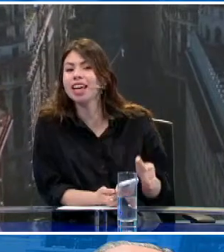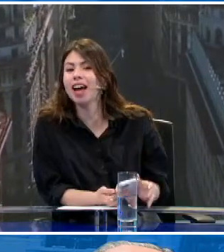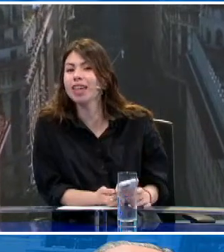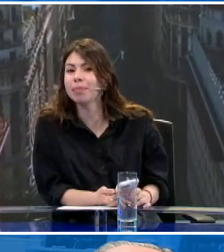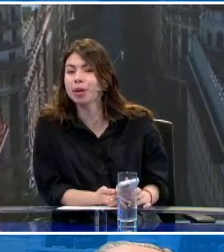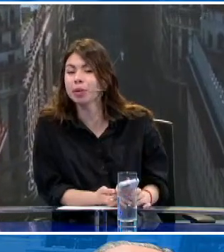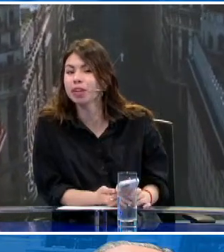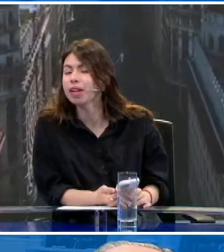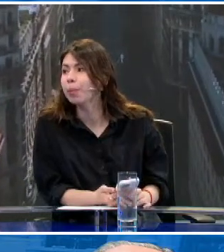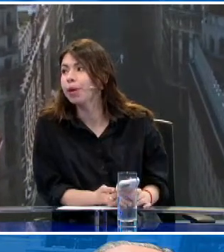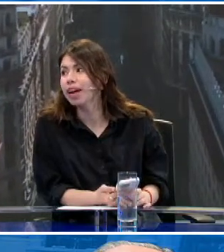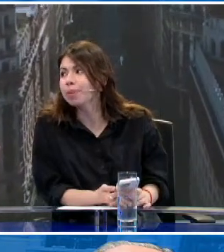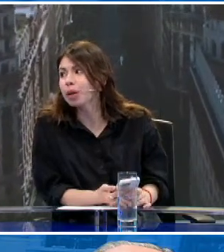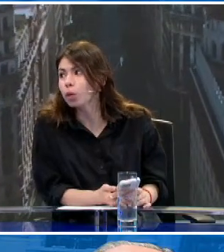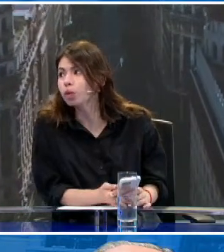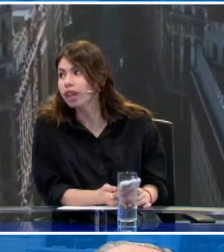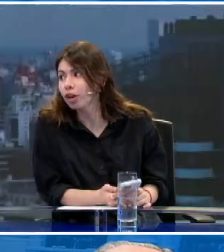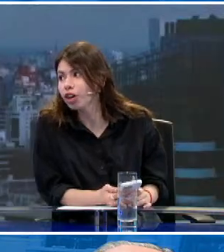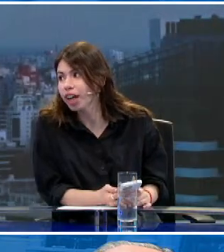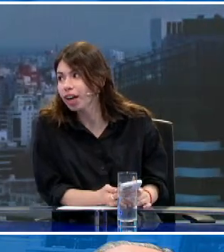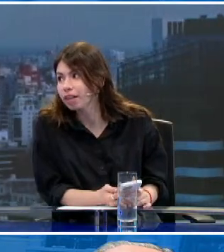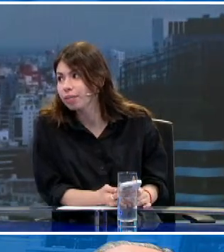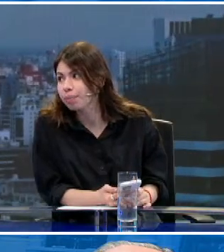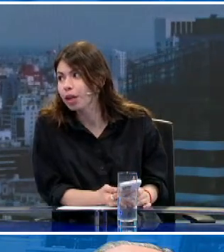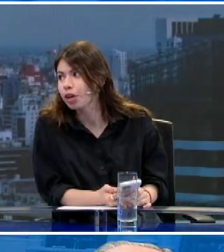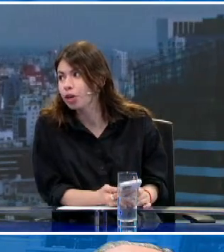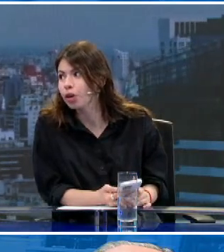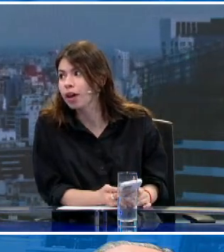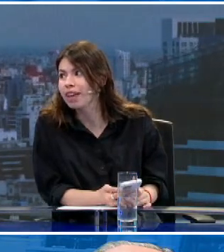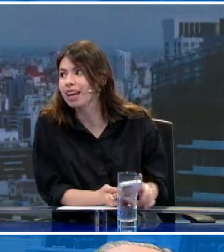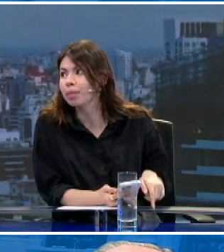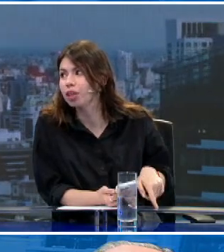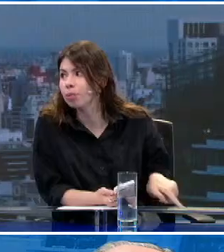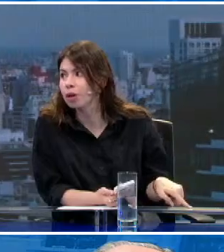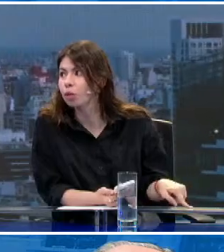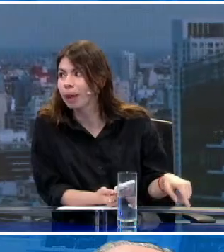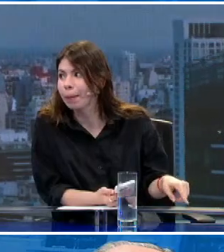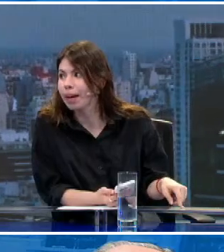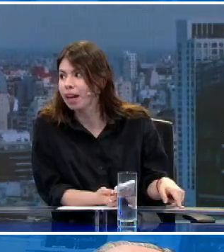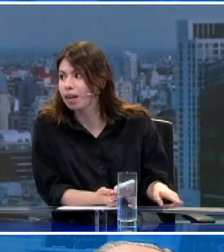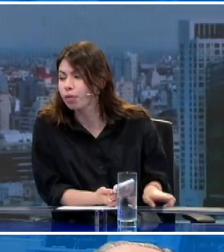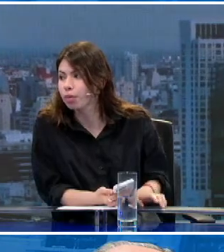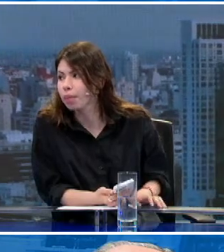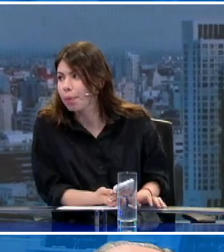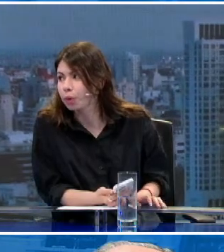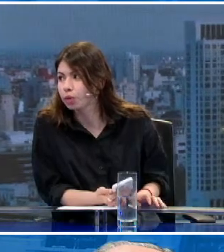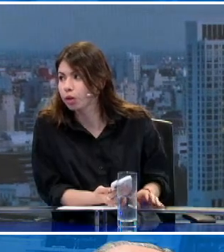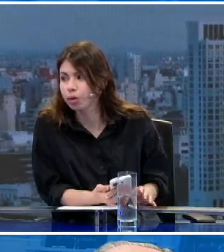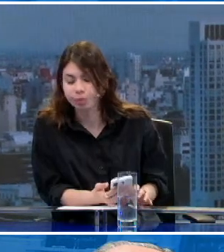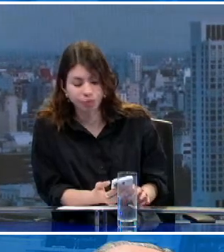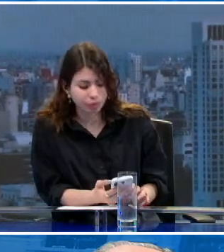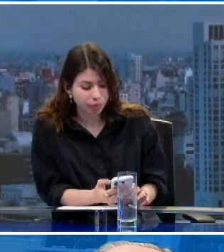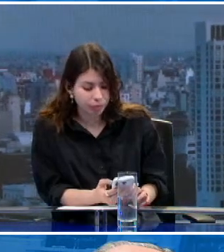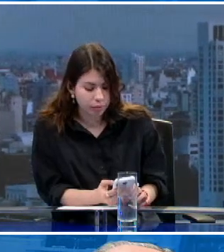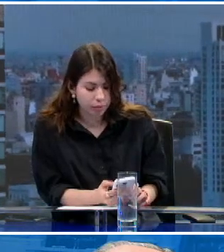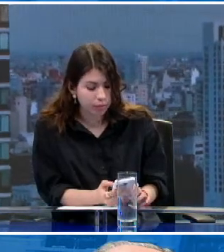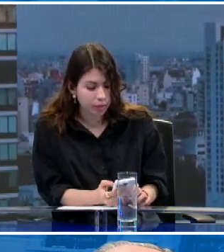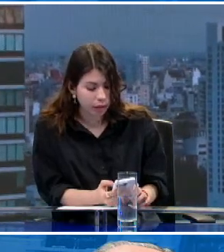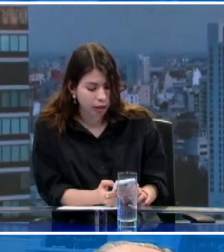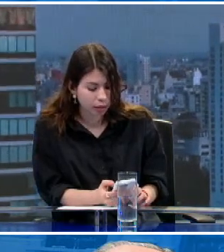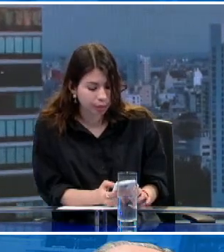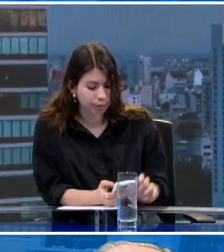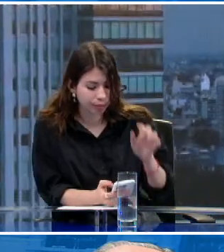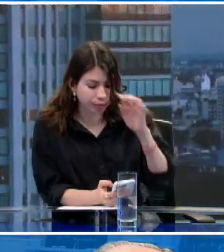por ahí había sí. por ahí pregunta ahora, pero no había remitido preguntas para el informe, me pregunto. Puede ¿no? ser, claro. Y bueno, a